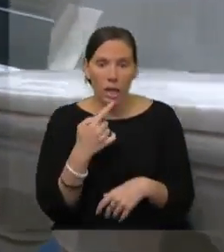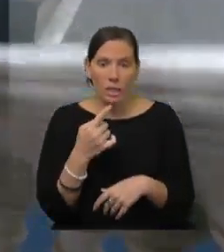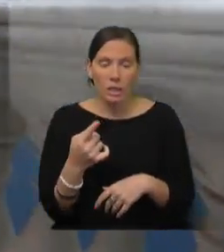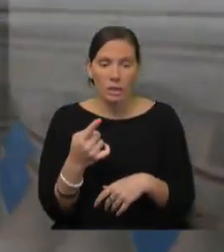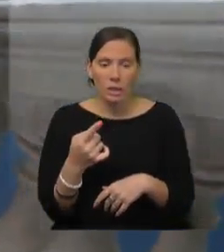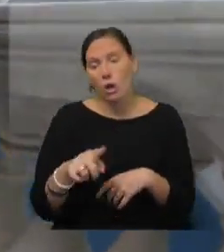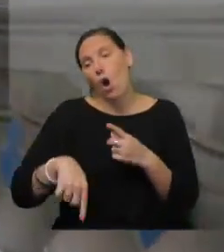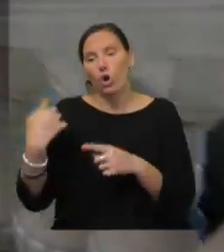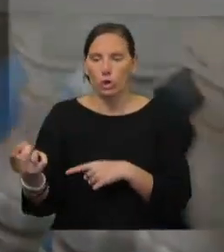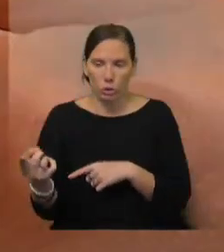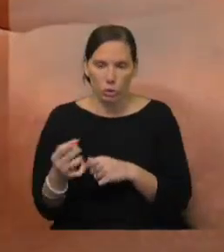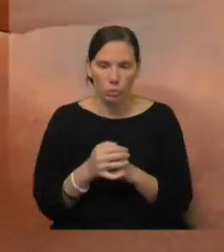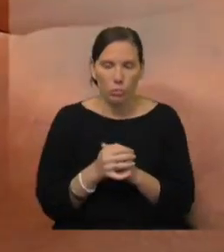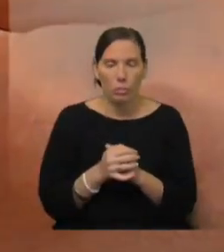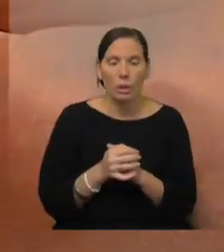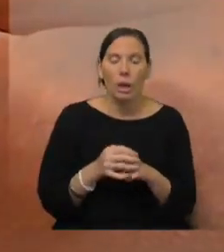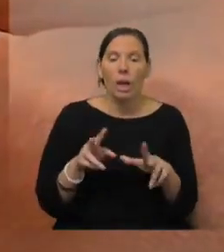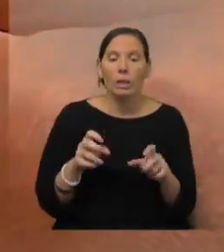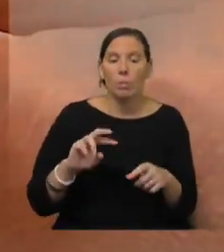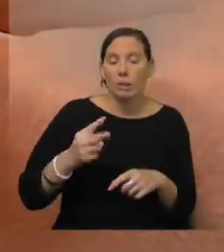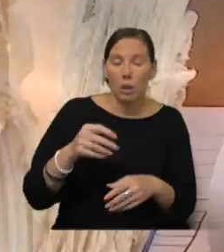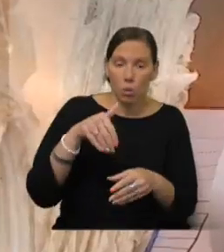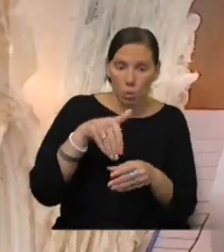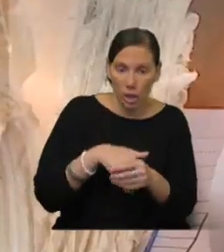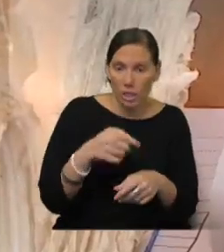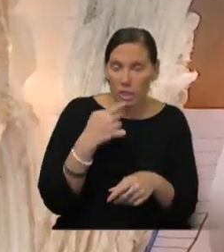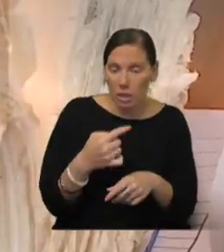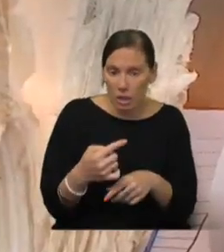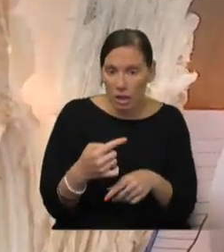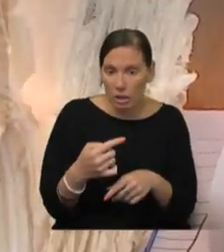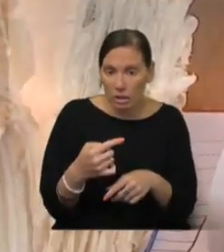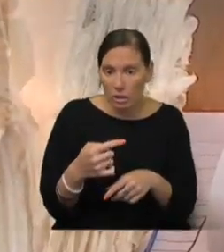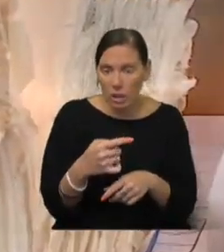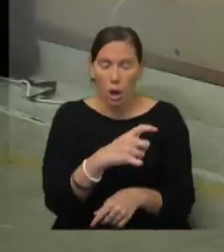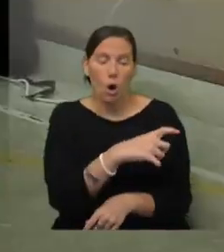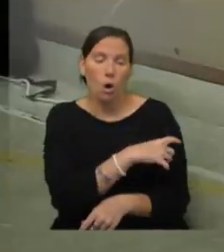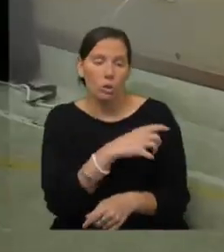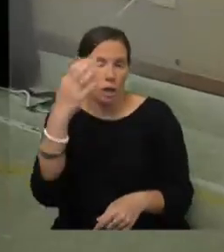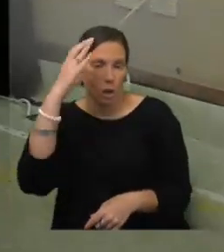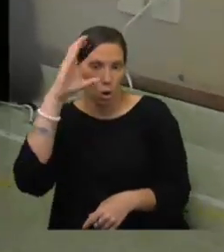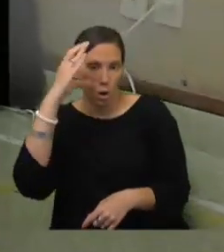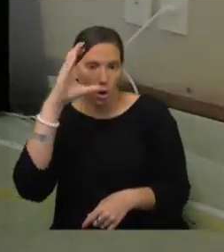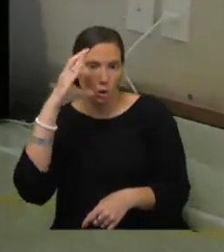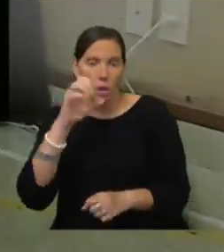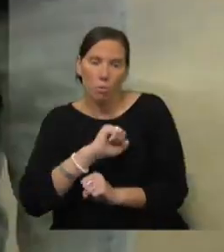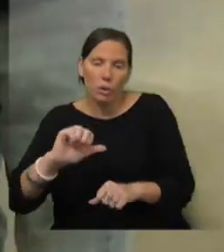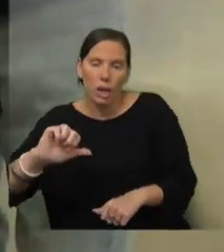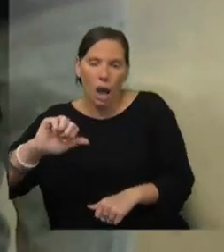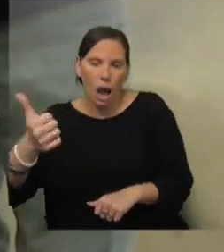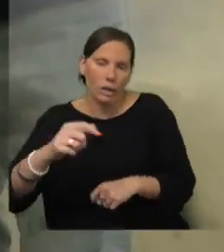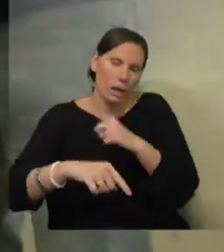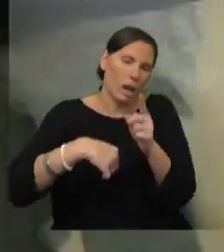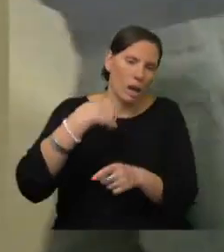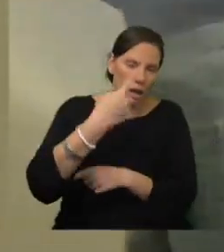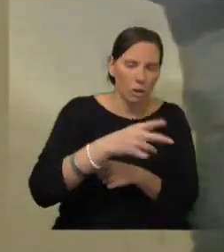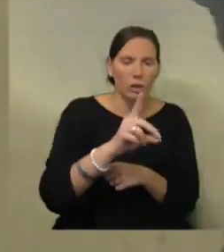categoría otros partidos con respecto al balotaje opción señala que la fórmula compuesta por Shaman y Carolina C le ganaría la fórmula compuesta por